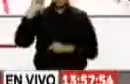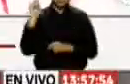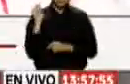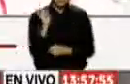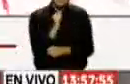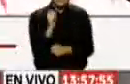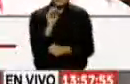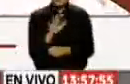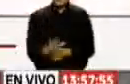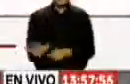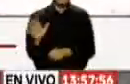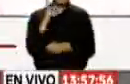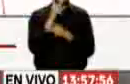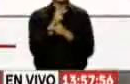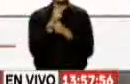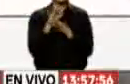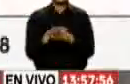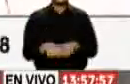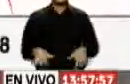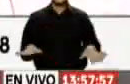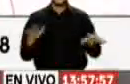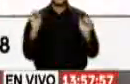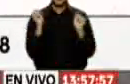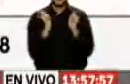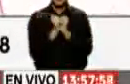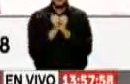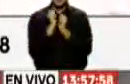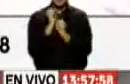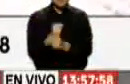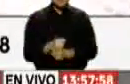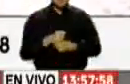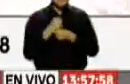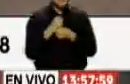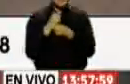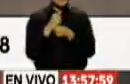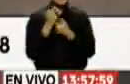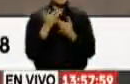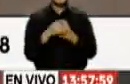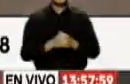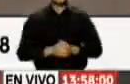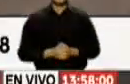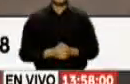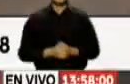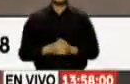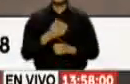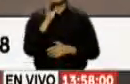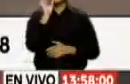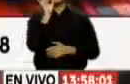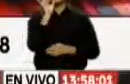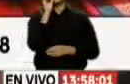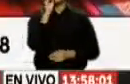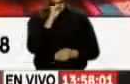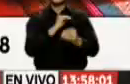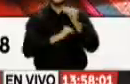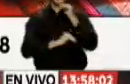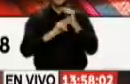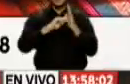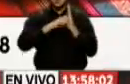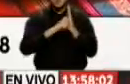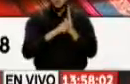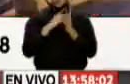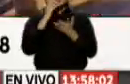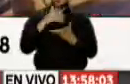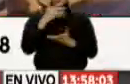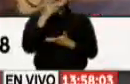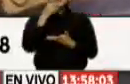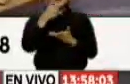frío paramero, cuida de sus tierras junto a su fiel amigo, el caballo compañero. Además de exquisita gastronomía, el cuy, el jaguar